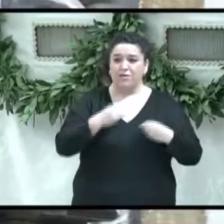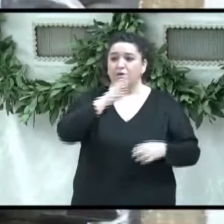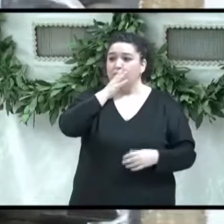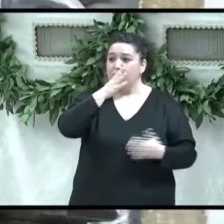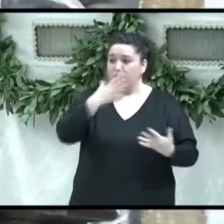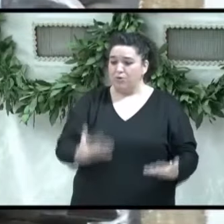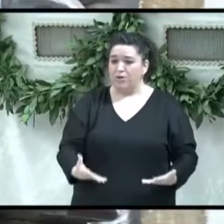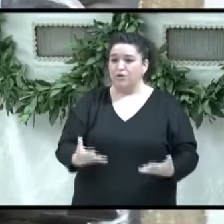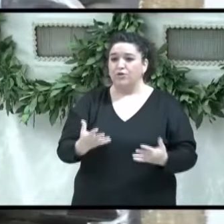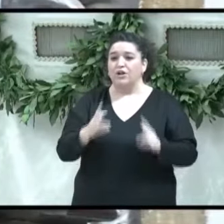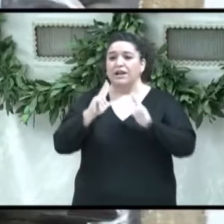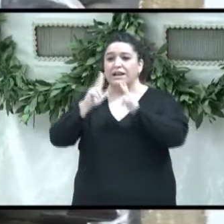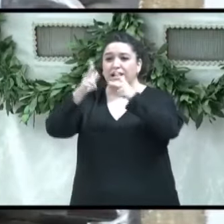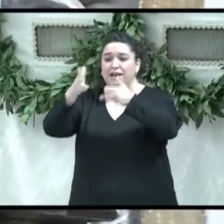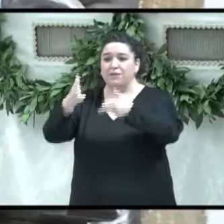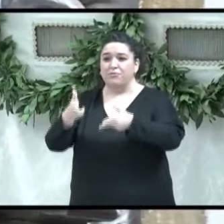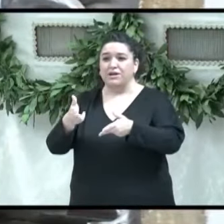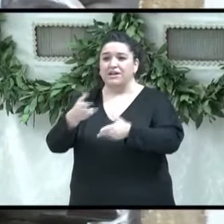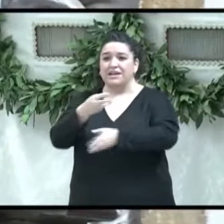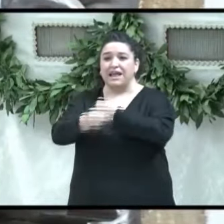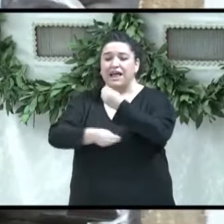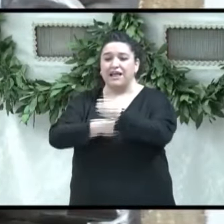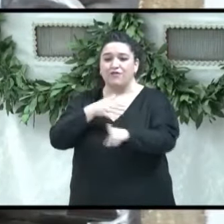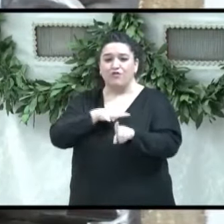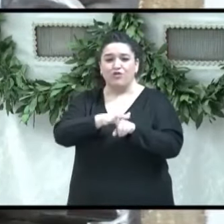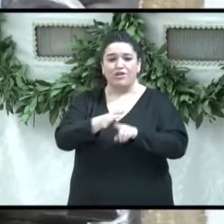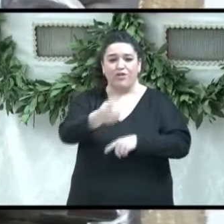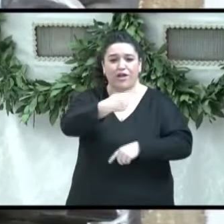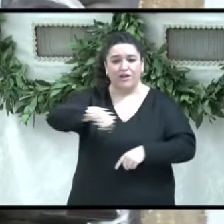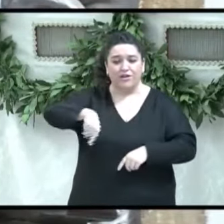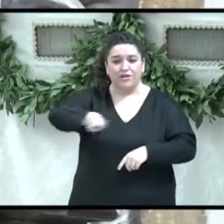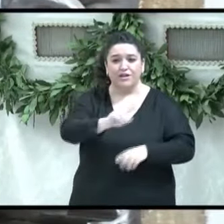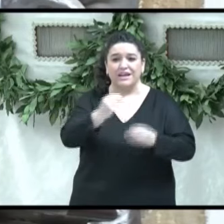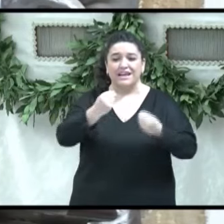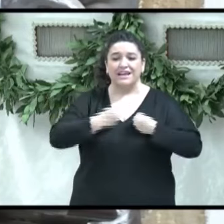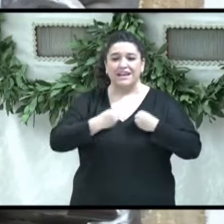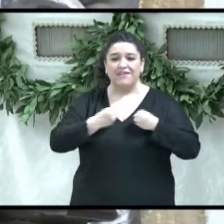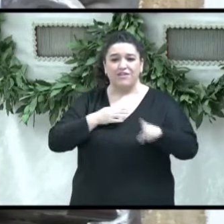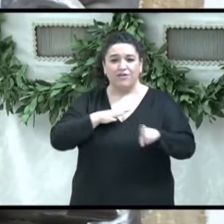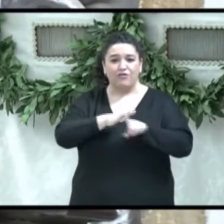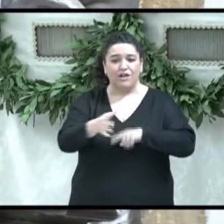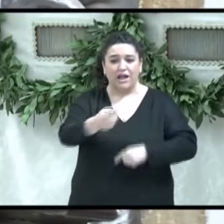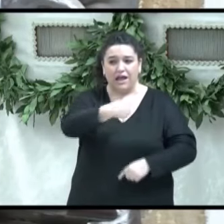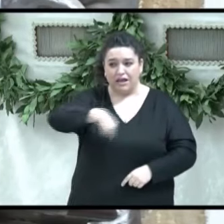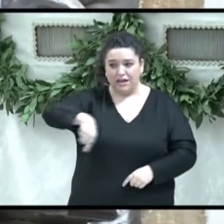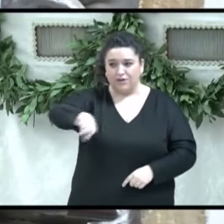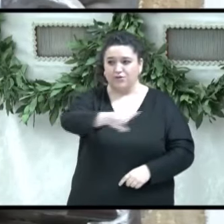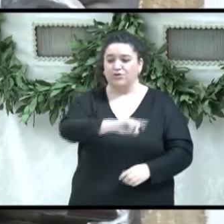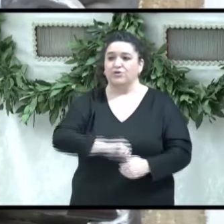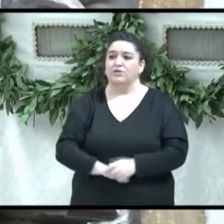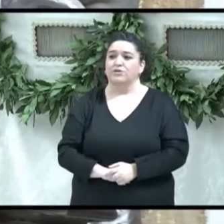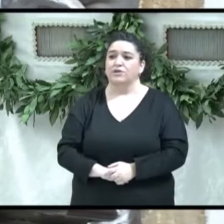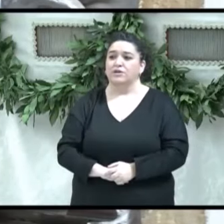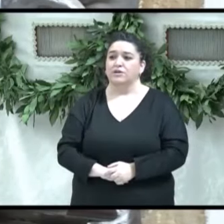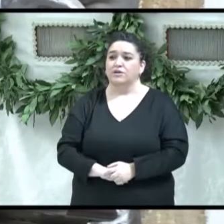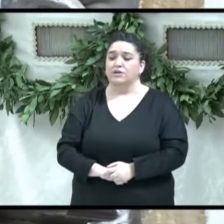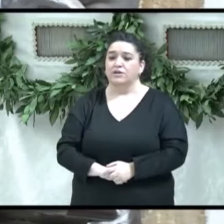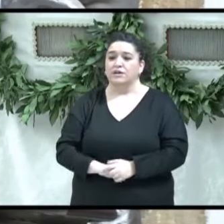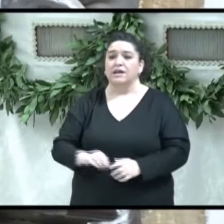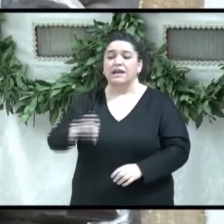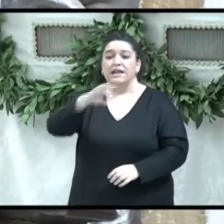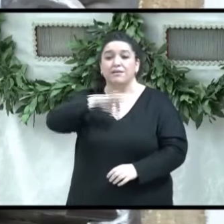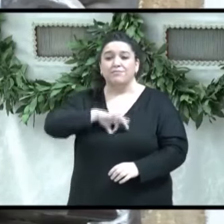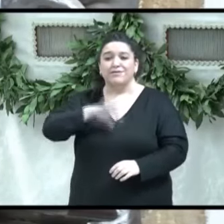así la muerte está actuando en nosotros y la vida en vosotros teniendo el mismo